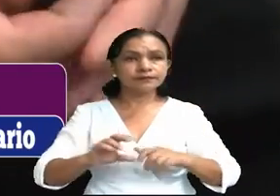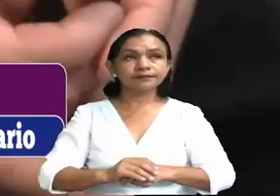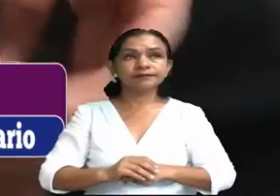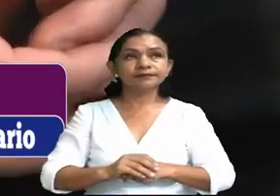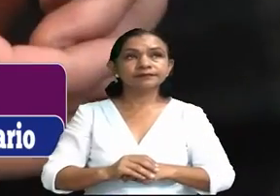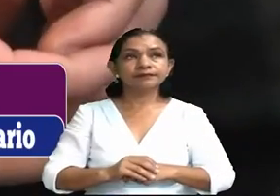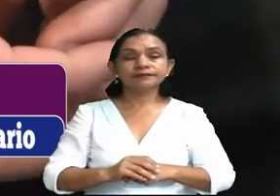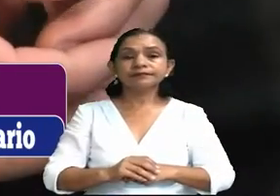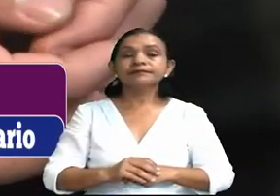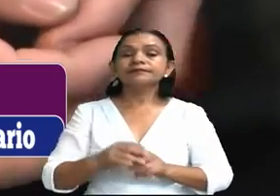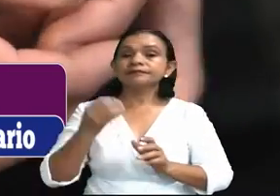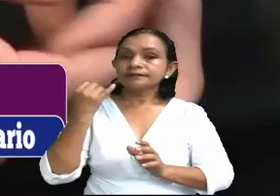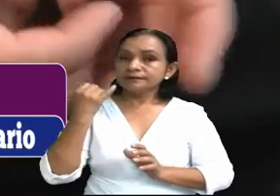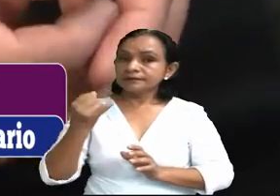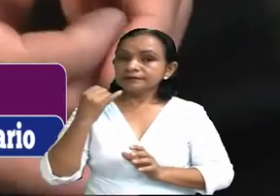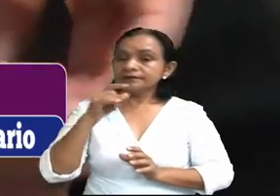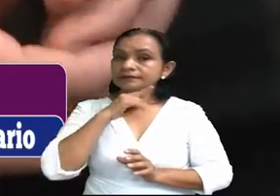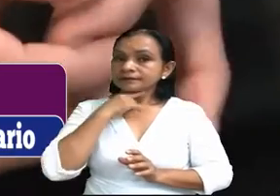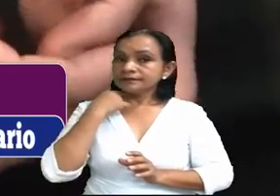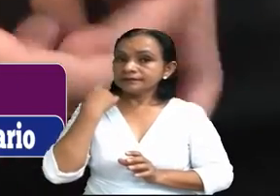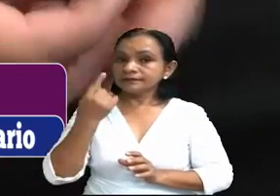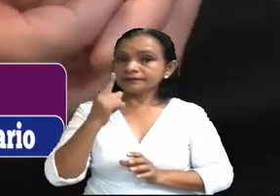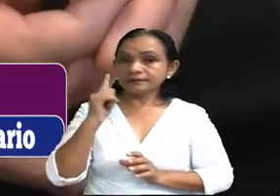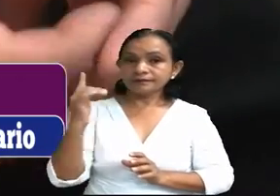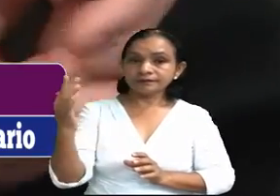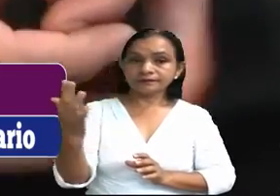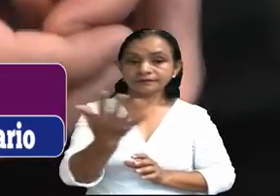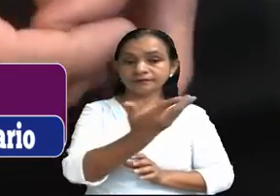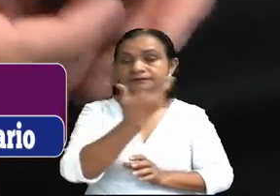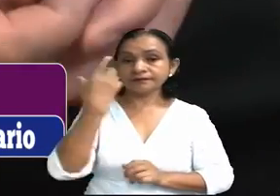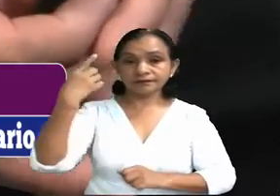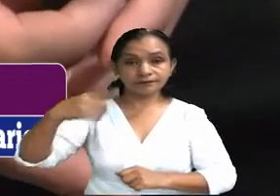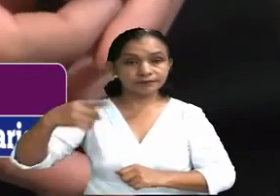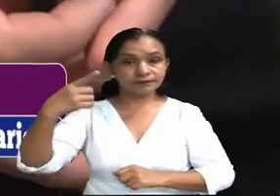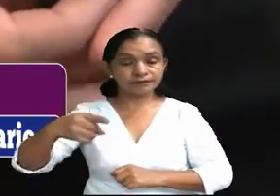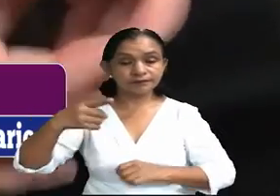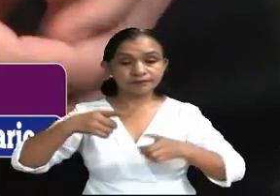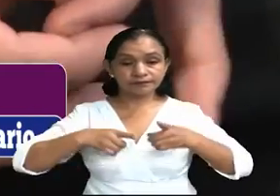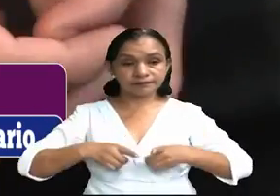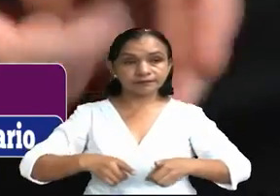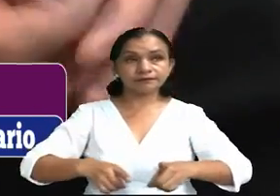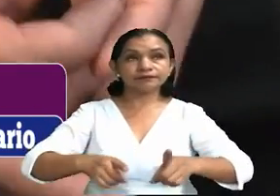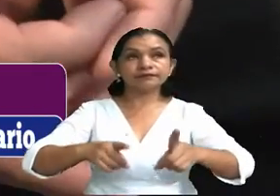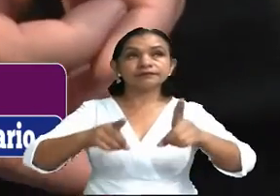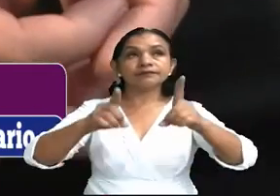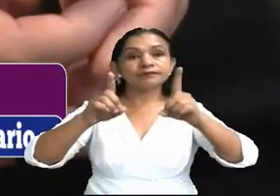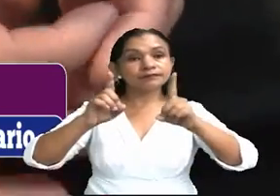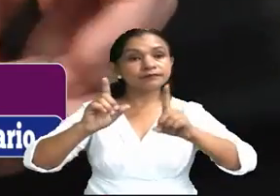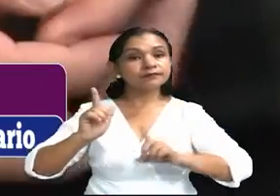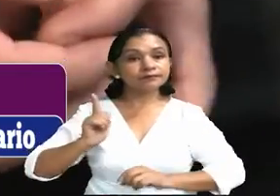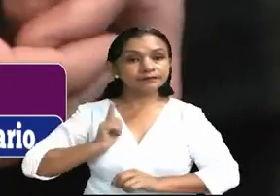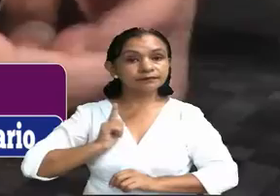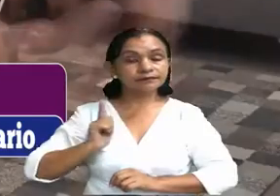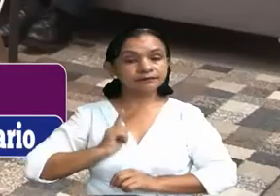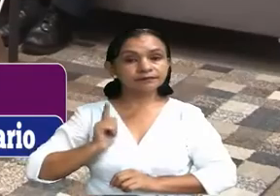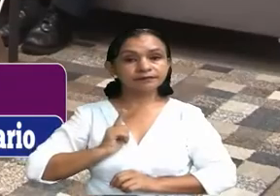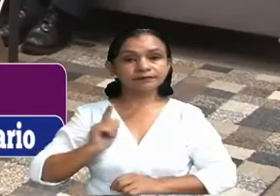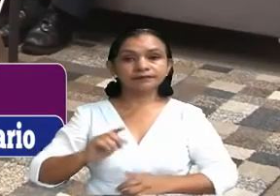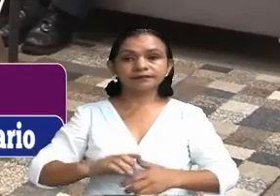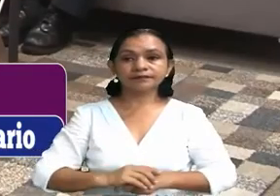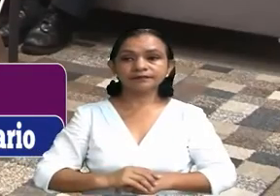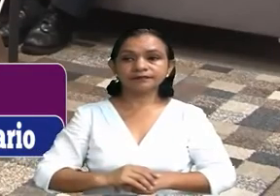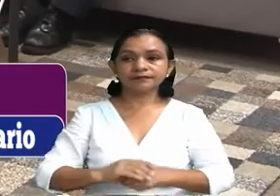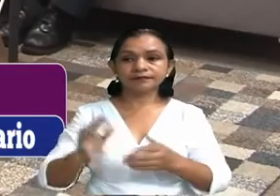alguna también, dentro de toda esta restitución, esa dignidad intrínseca que se va, en principio,